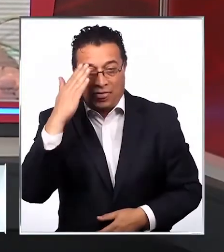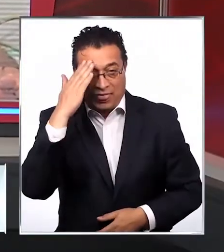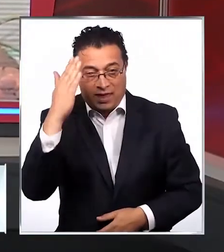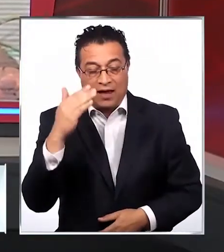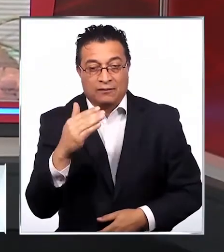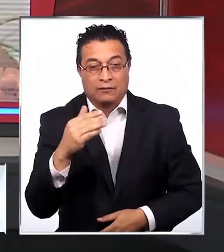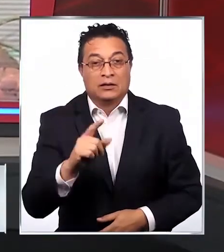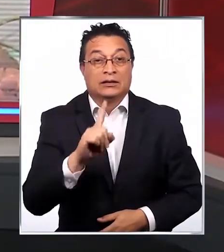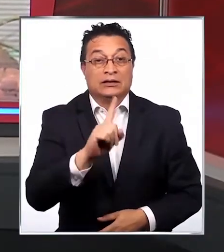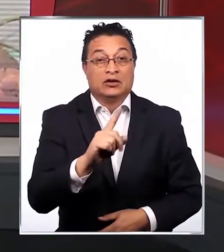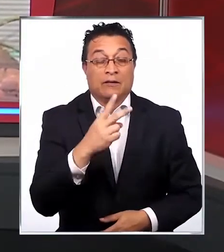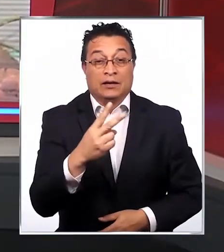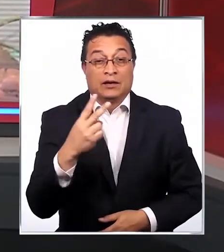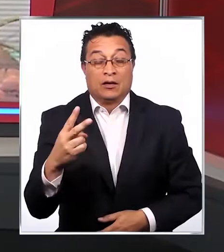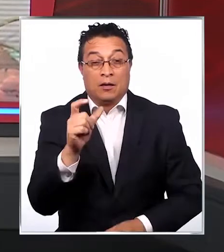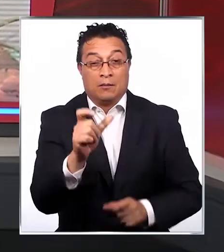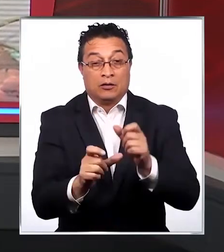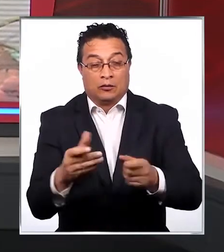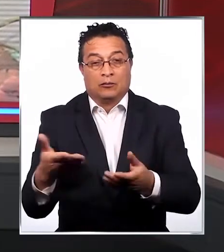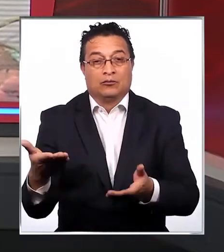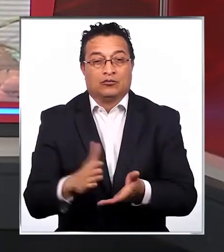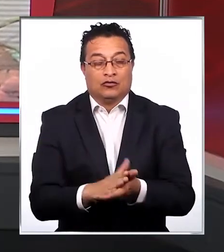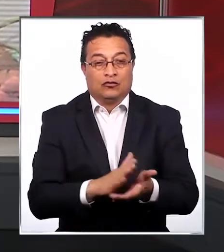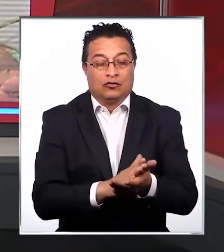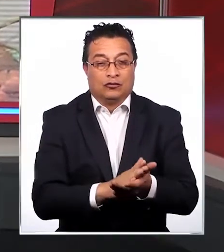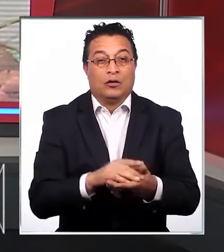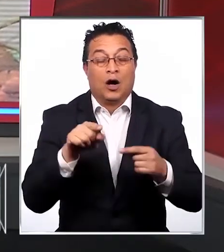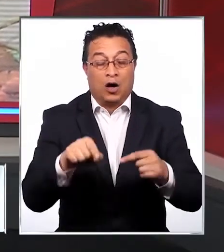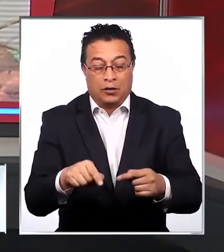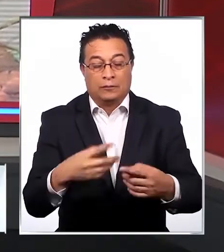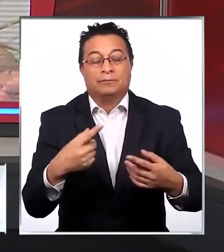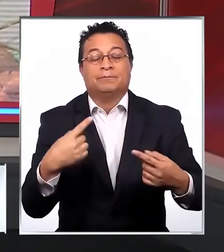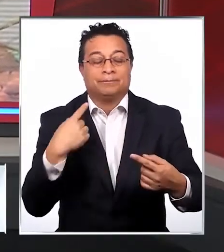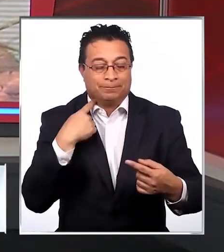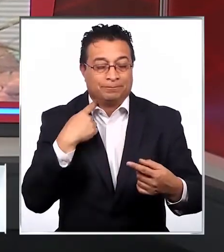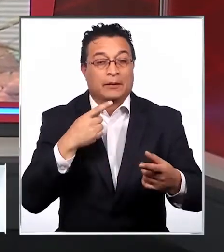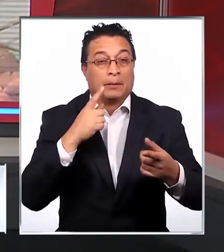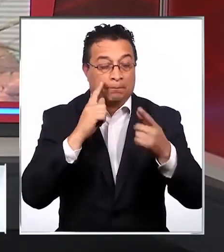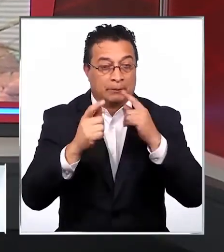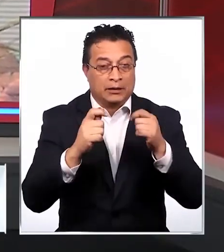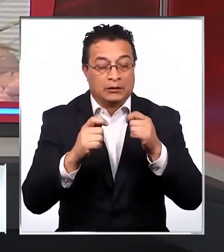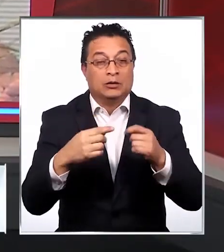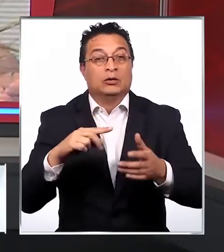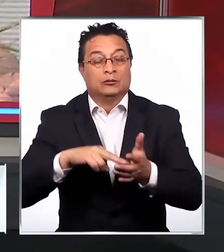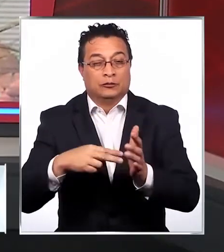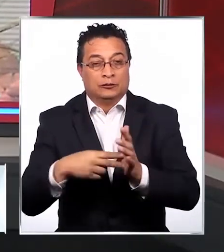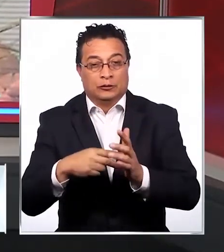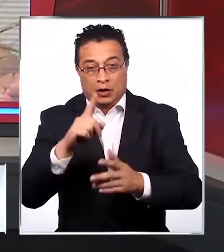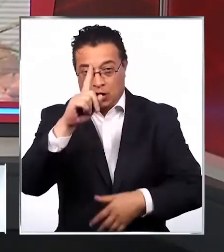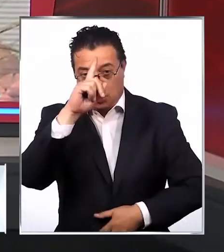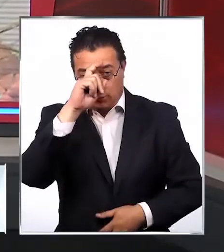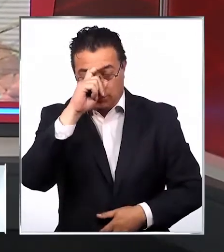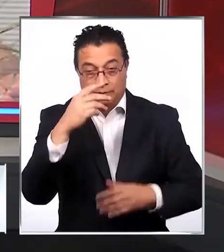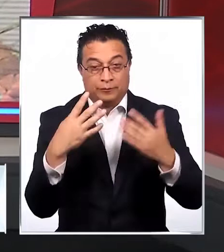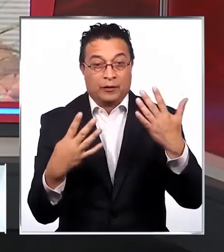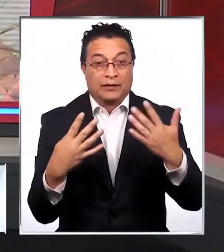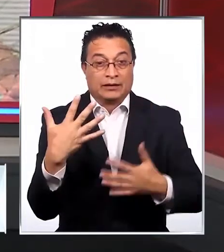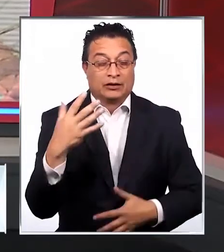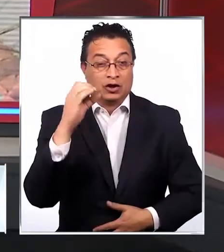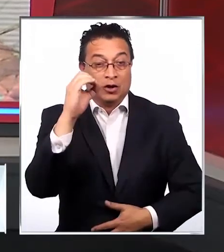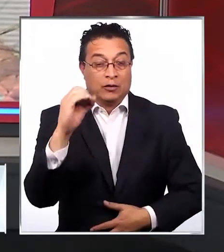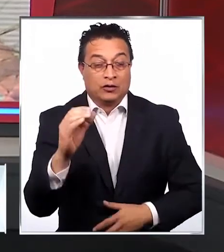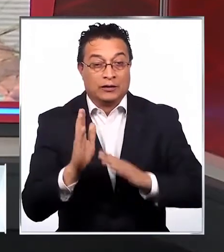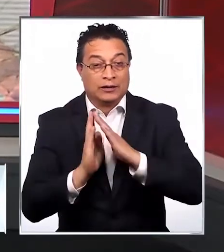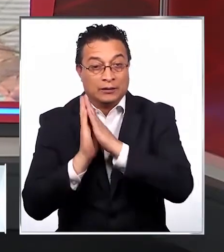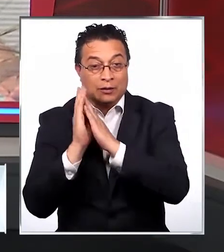día y 122 pacientes murieron. Nos enfrentamos al peligro de una crisis hospitalaria porque el 95%